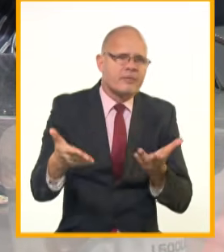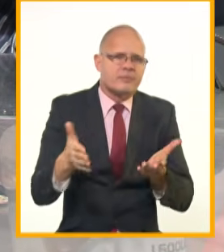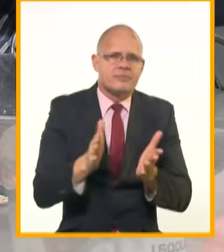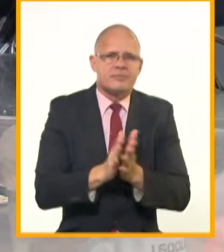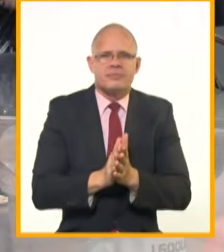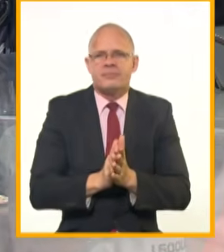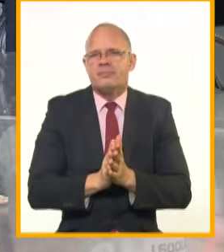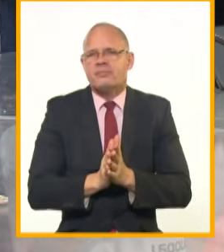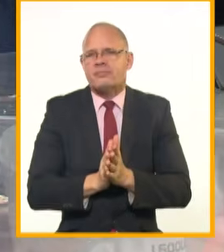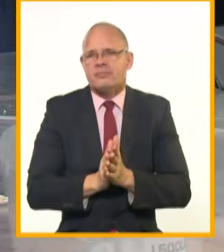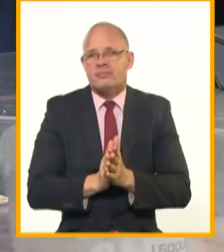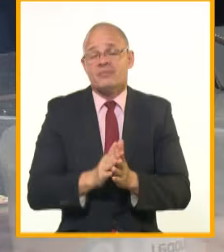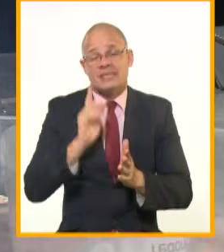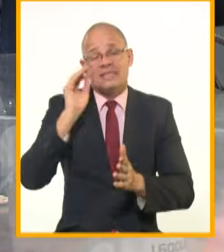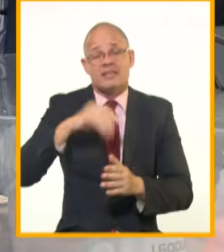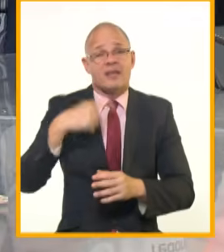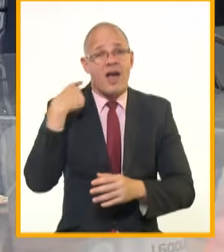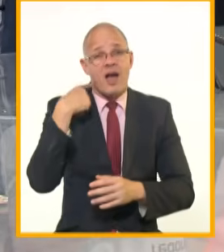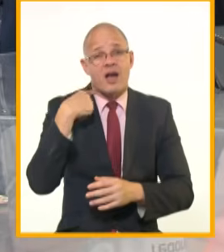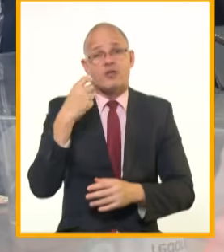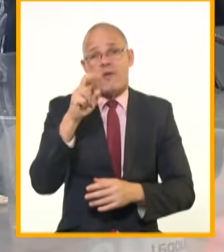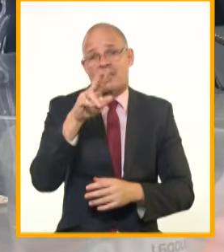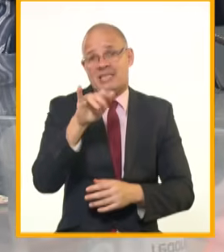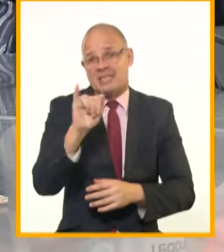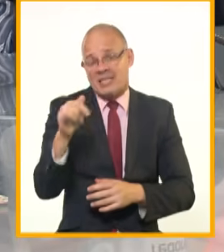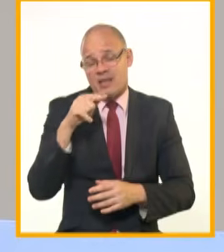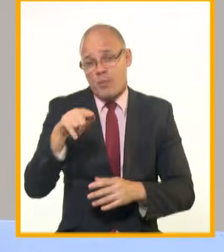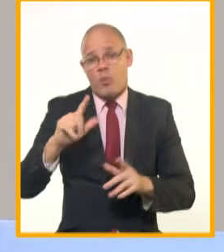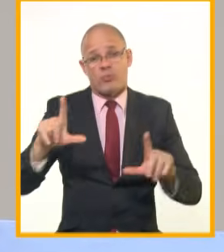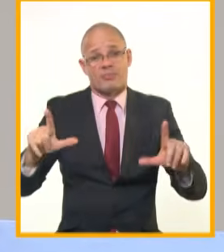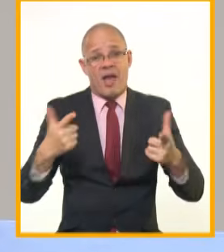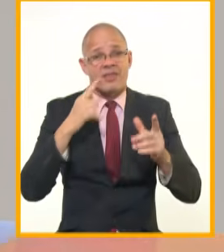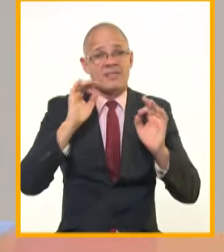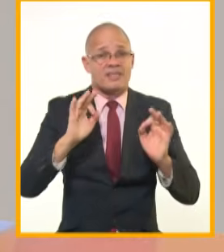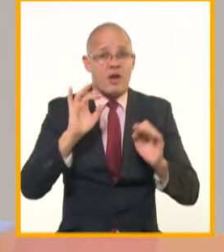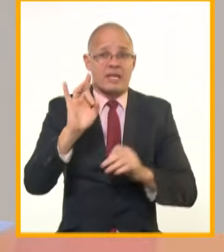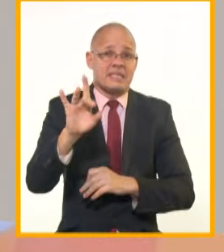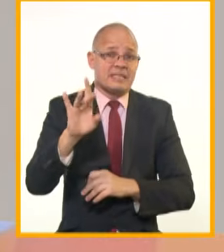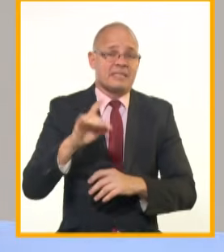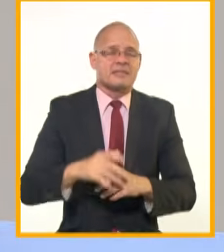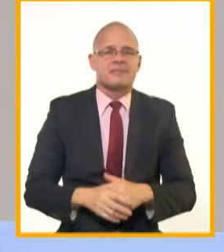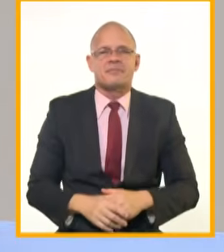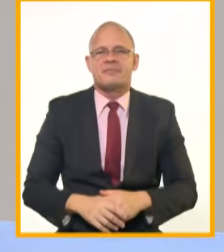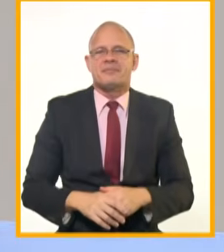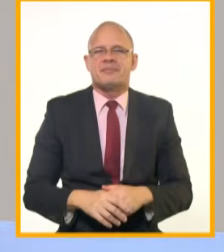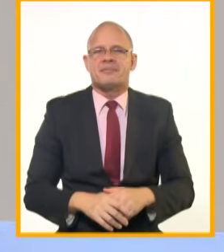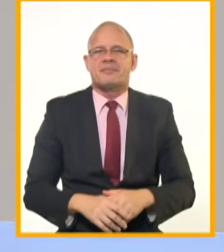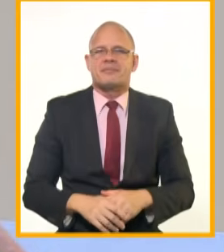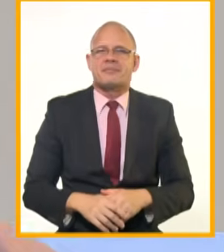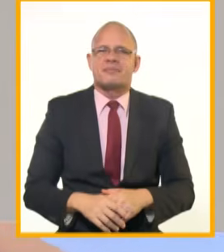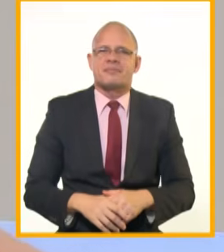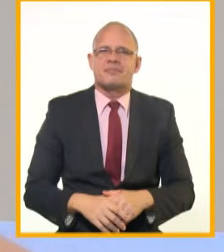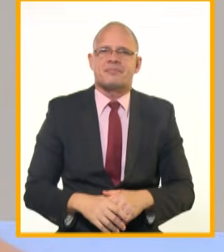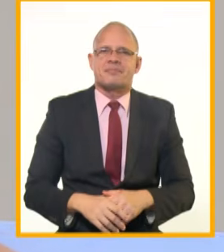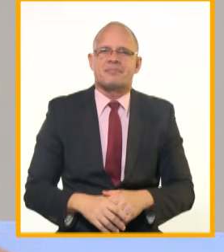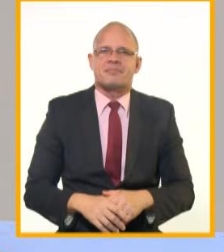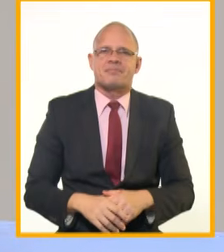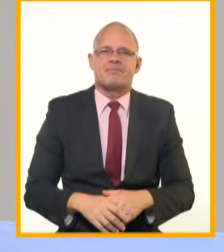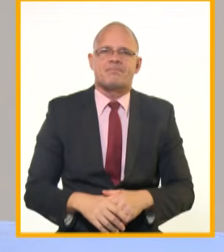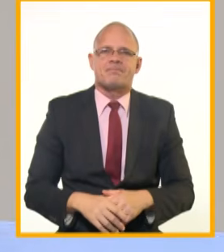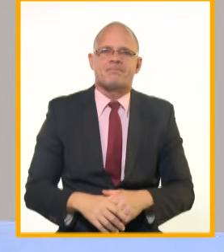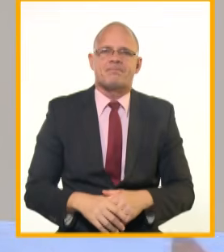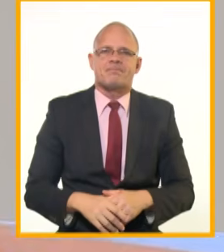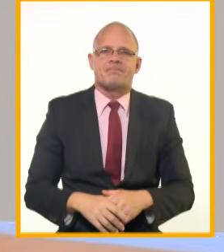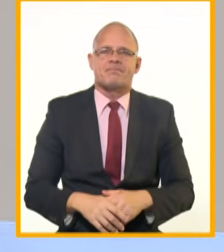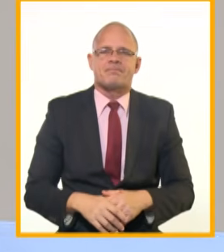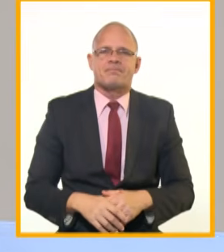este 2026, que es el año de su 15 aniversario? Sí, Randy, es bueno que lo diga. Nosotros, bueno, consternados por el dolor de la pérdida